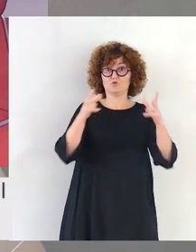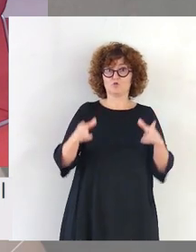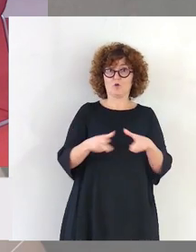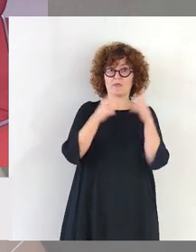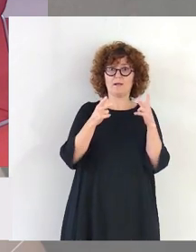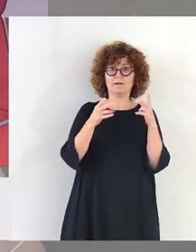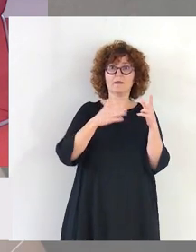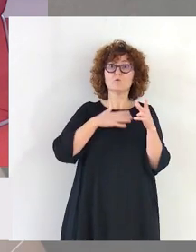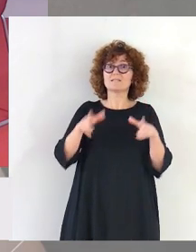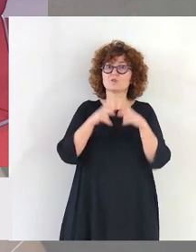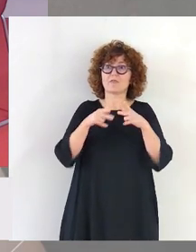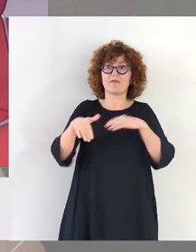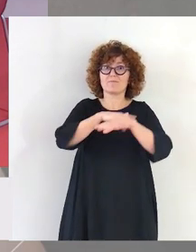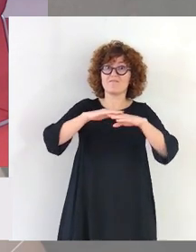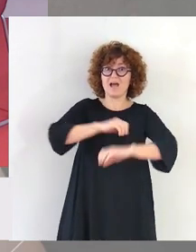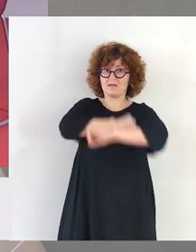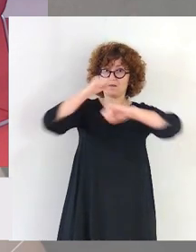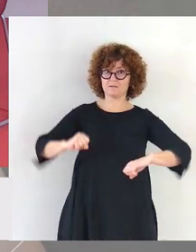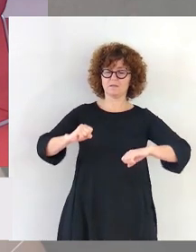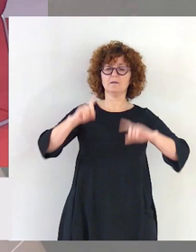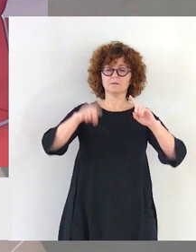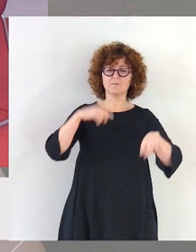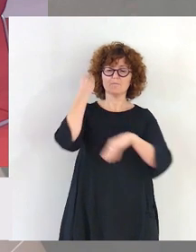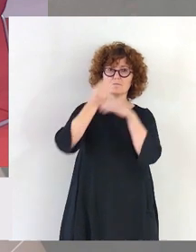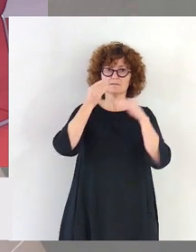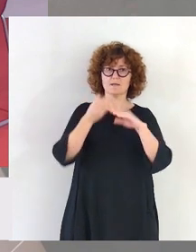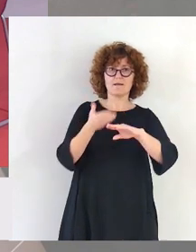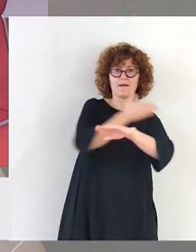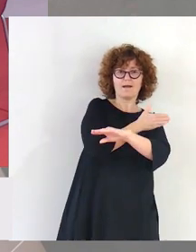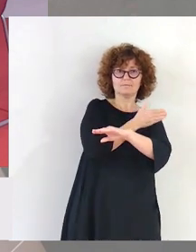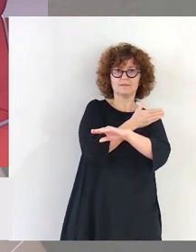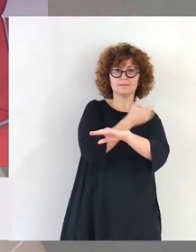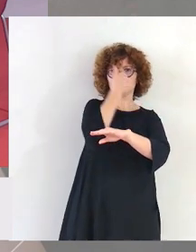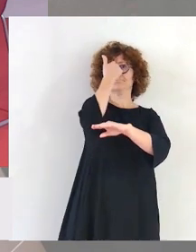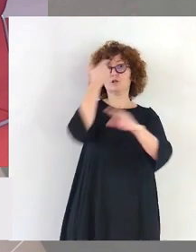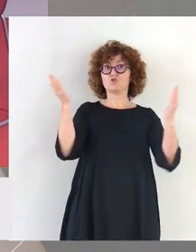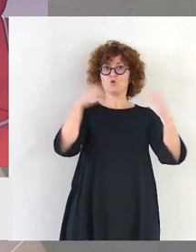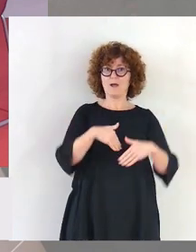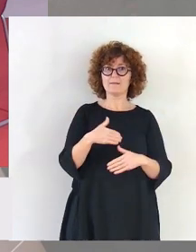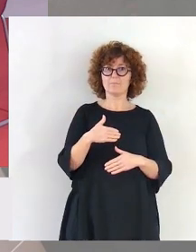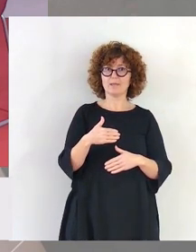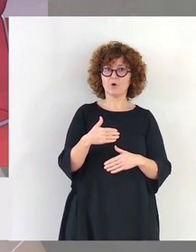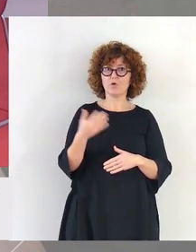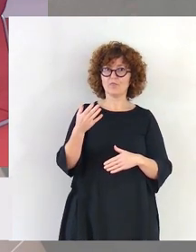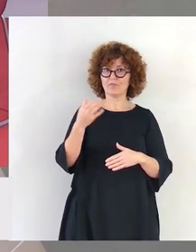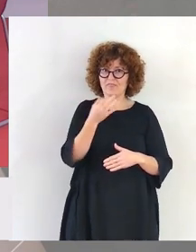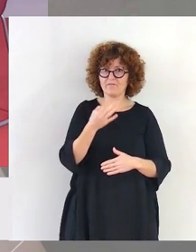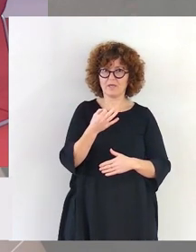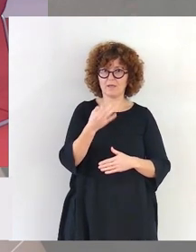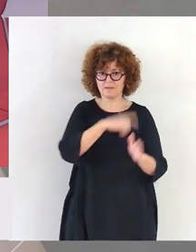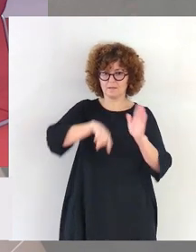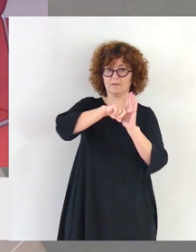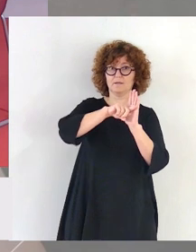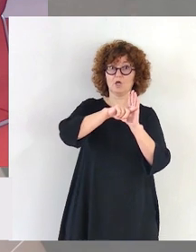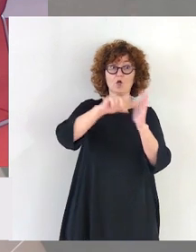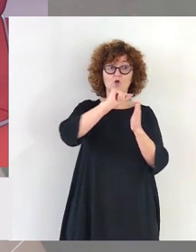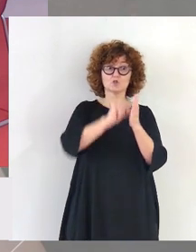y repensarlo con un imperativo que hasta ahora no se había tenido en cuenta y es que ese contrato social que implica